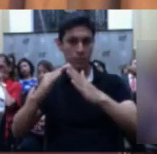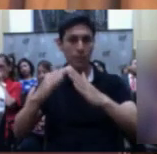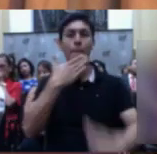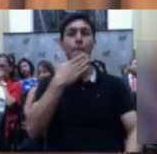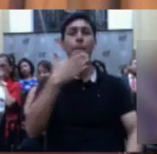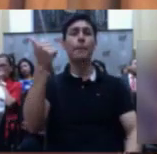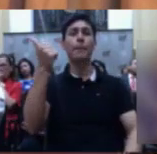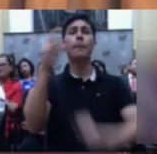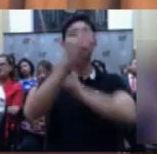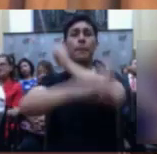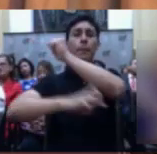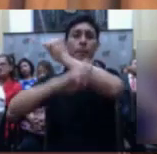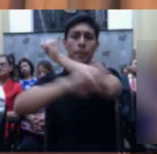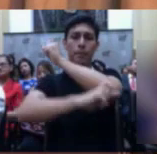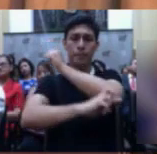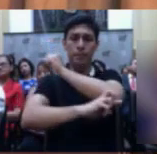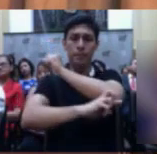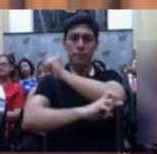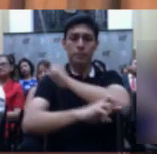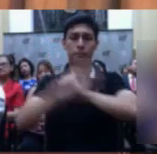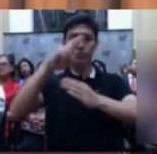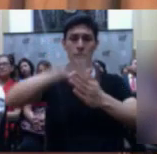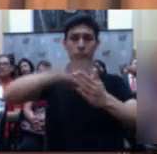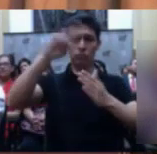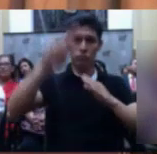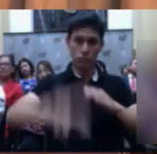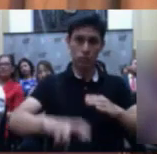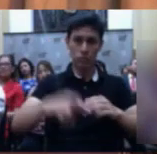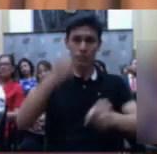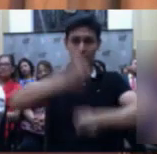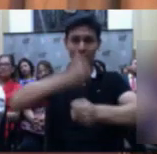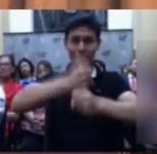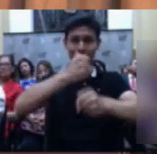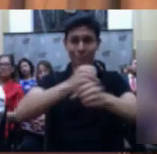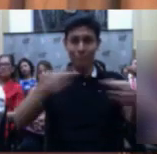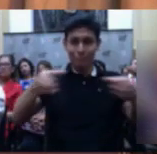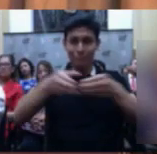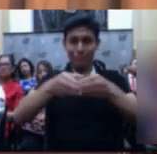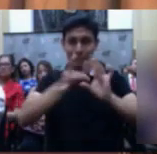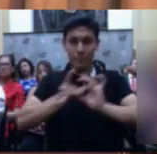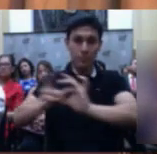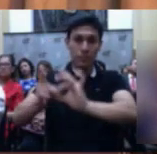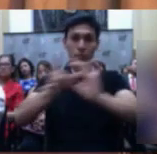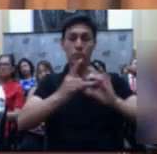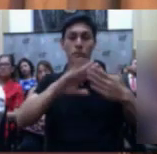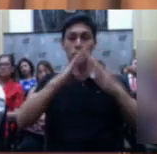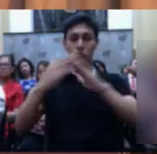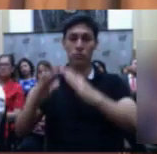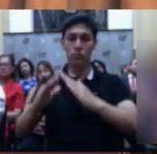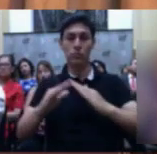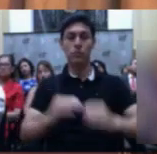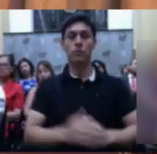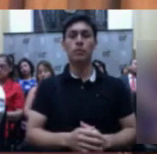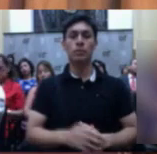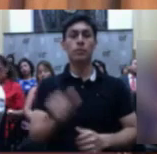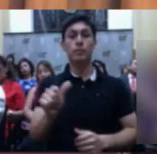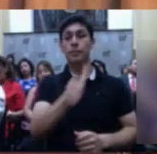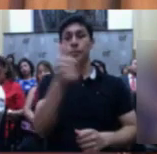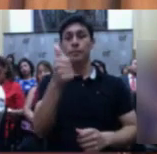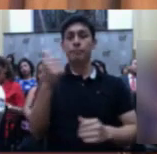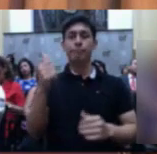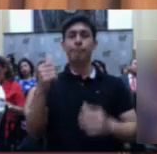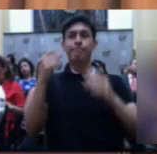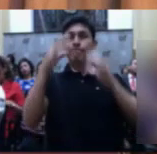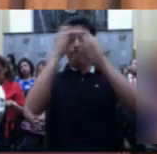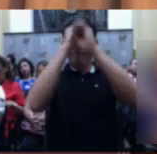país, como resultado del trabajo conjunto entre autoridades y ciudadanos. Otro de nuestros grandes